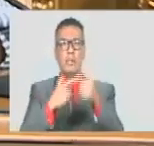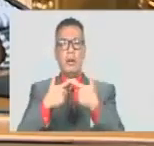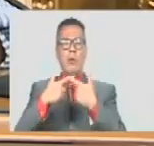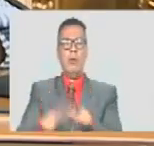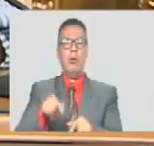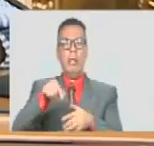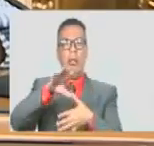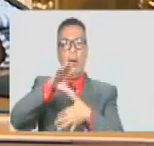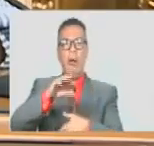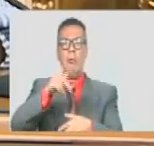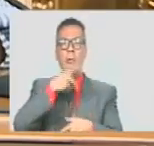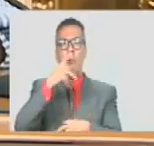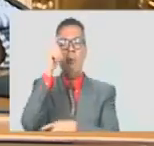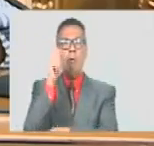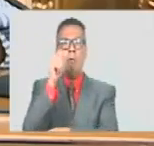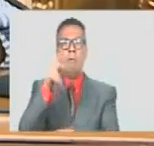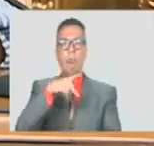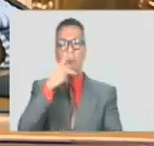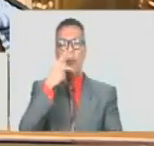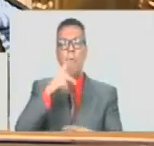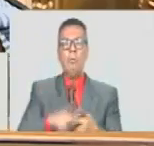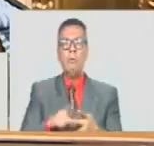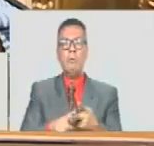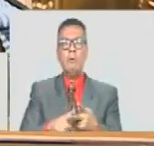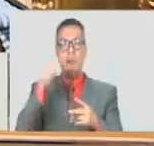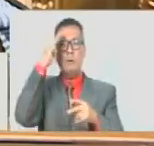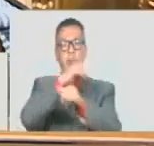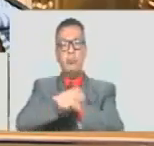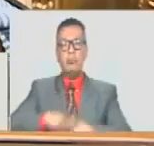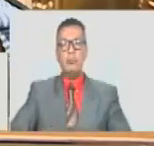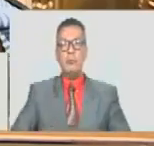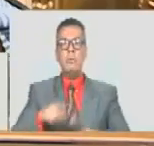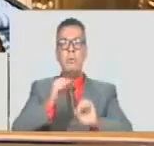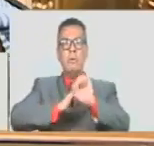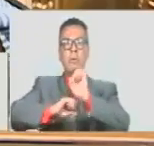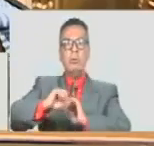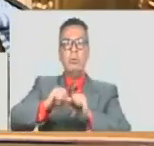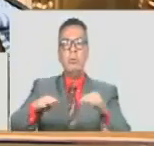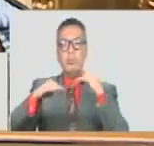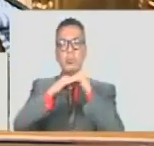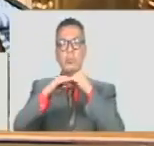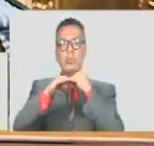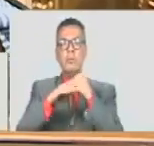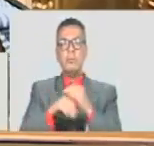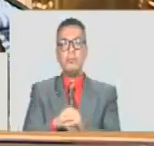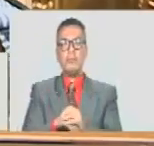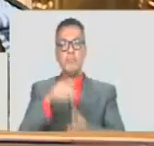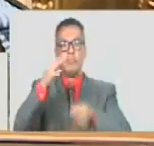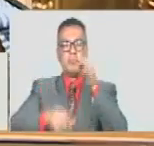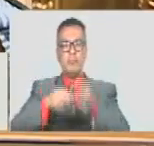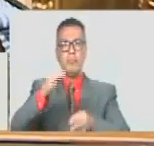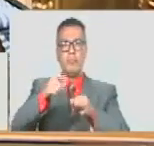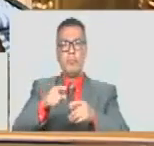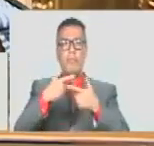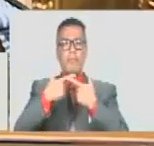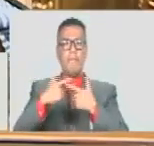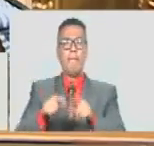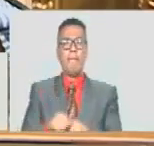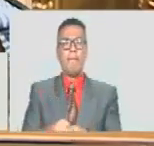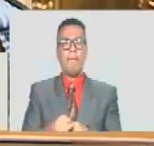americana, parlamentario, político, militar, defensor de la igualdad, la justicia y la